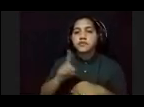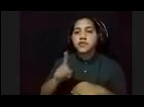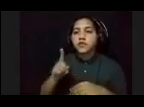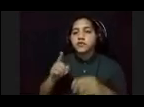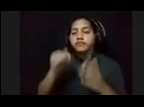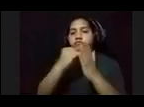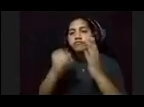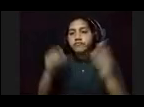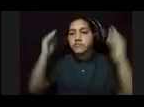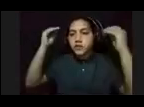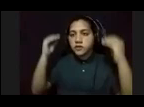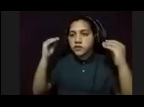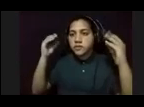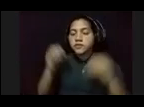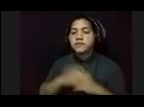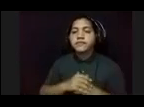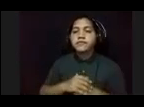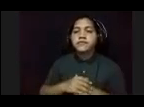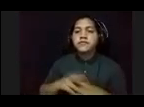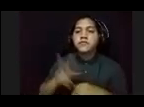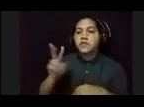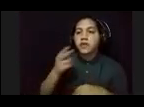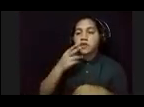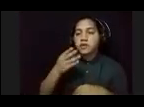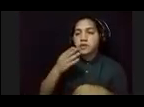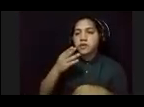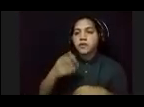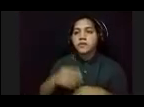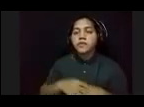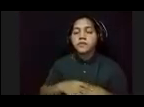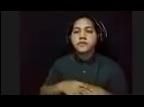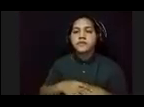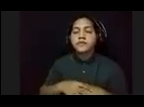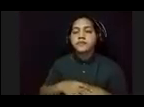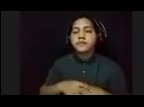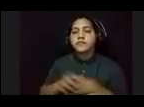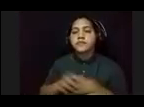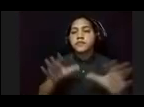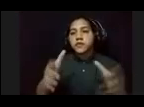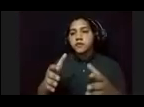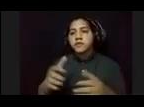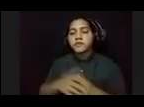sombrería, 2 tabaqueros en la colectiva,